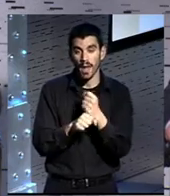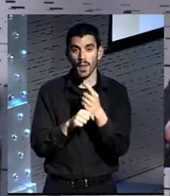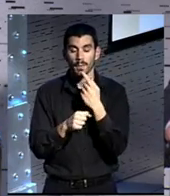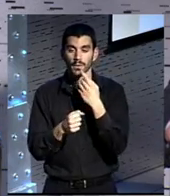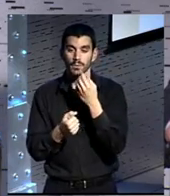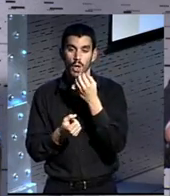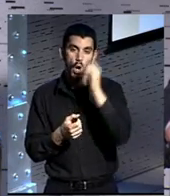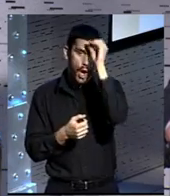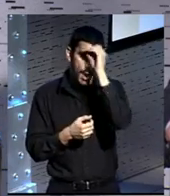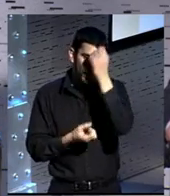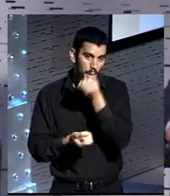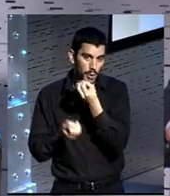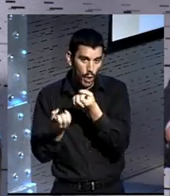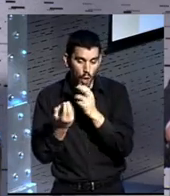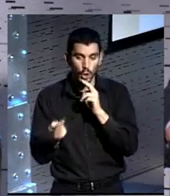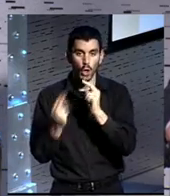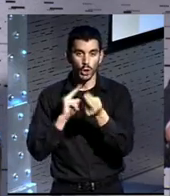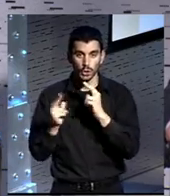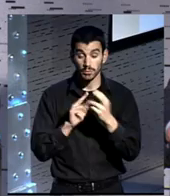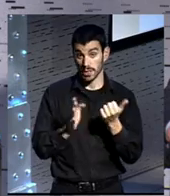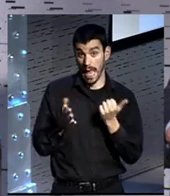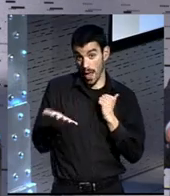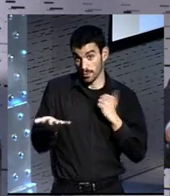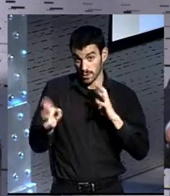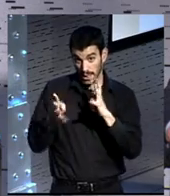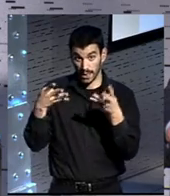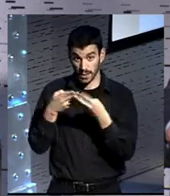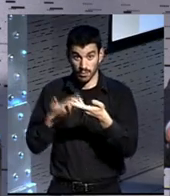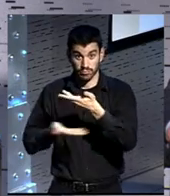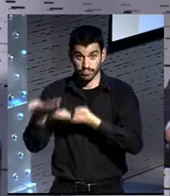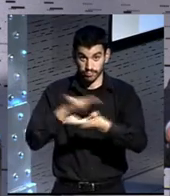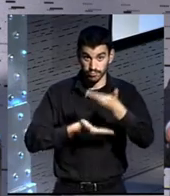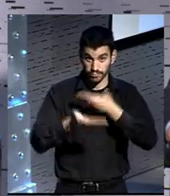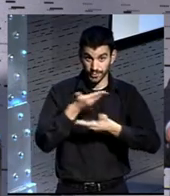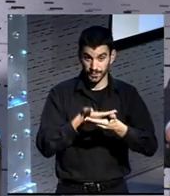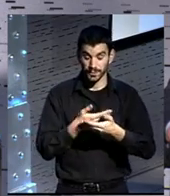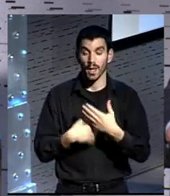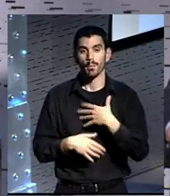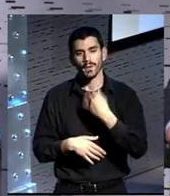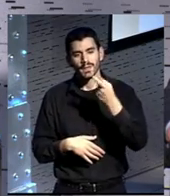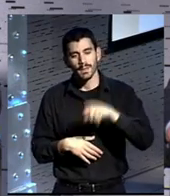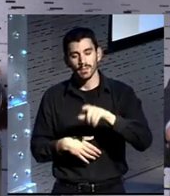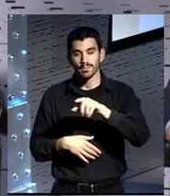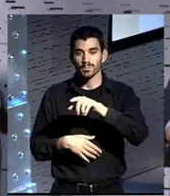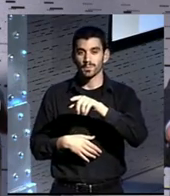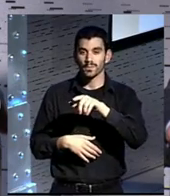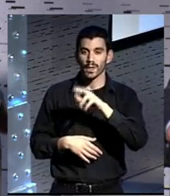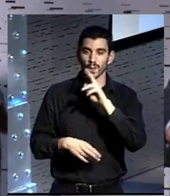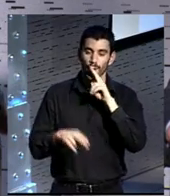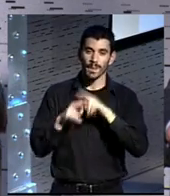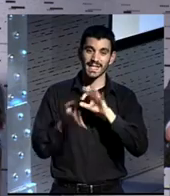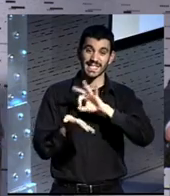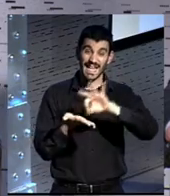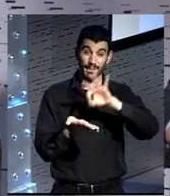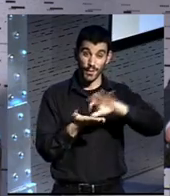se les contesta, etcétera, y al final se aprovecha esa tecnología de Internet. Es una buena manera además de poner en contacto lo que nosotros llamamos los servicios